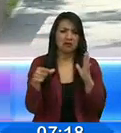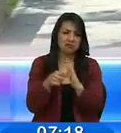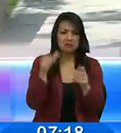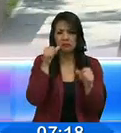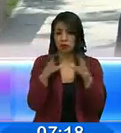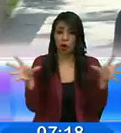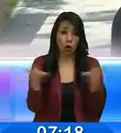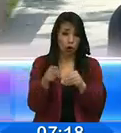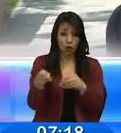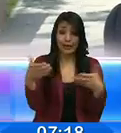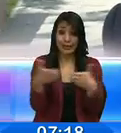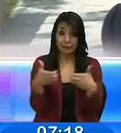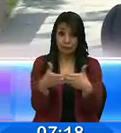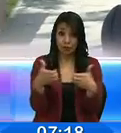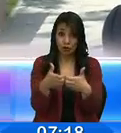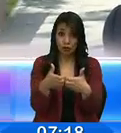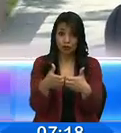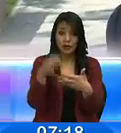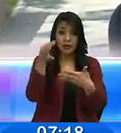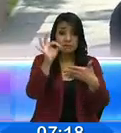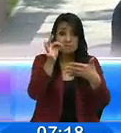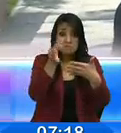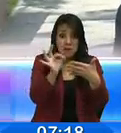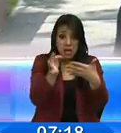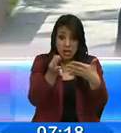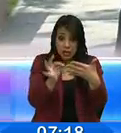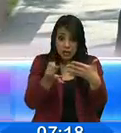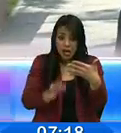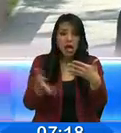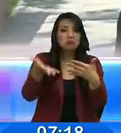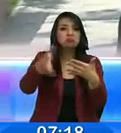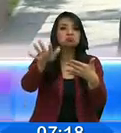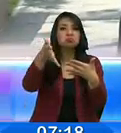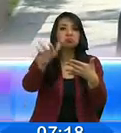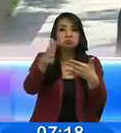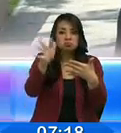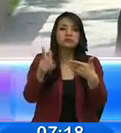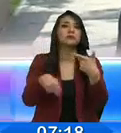han estado sin inventariarse, no han sido